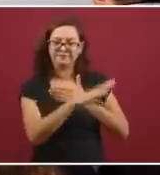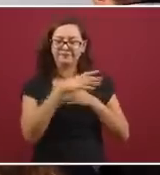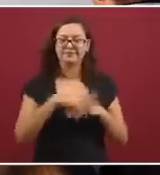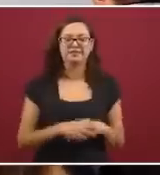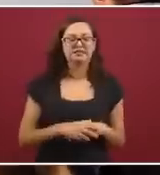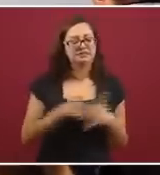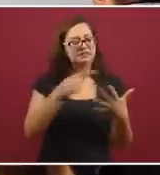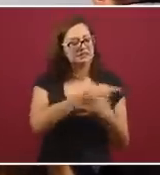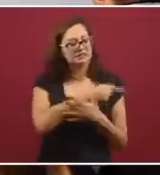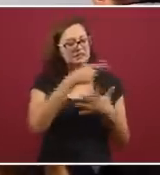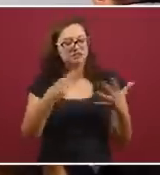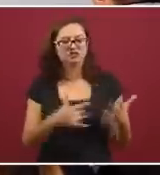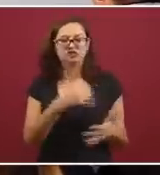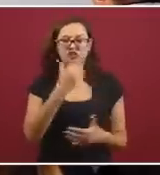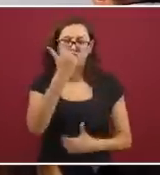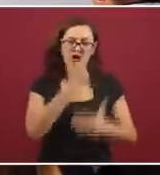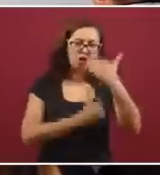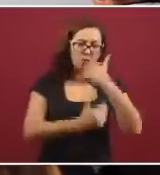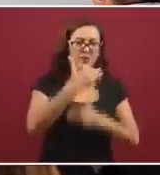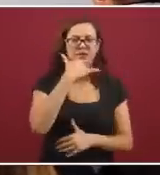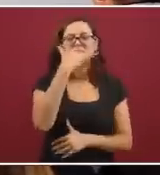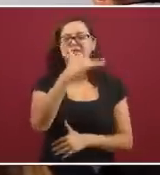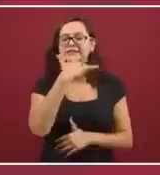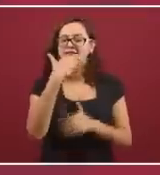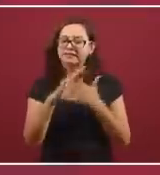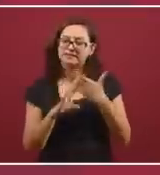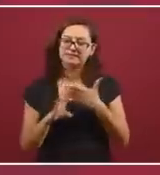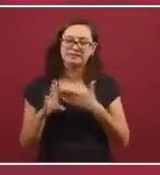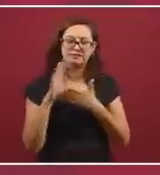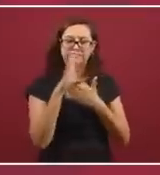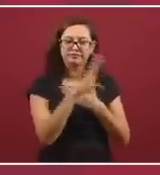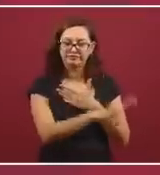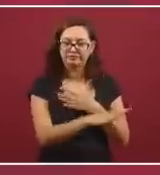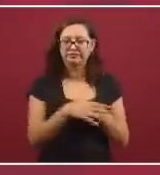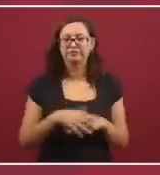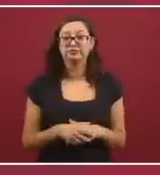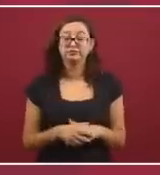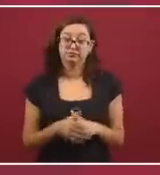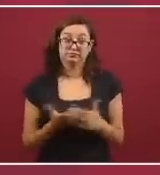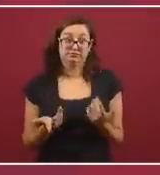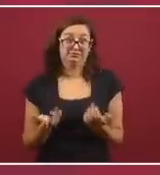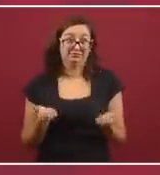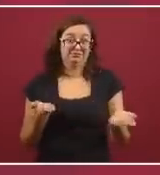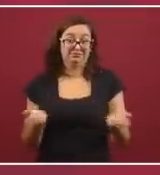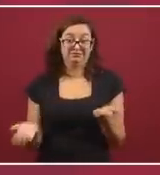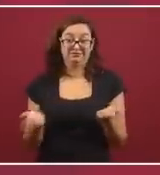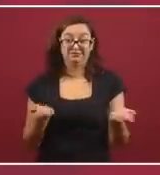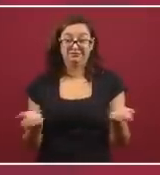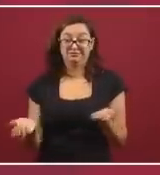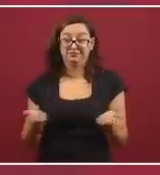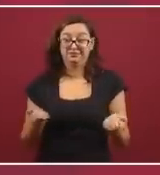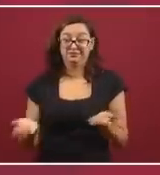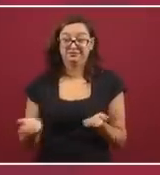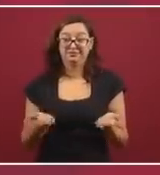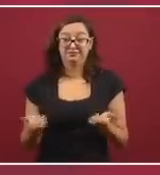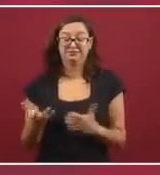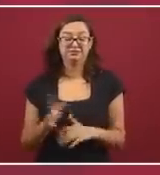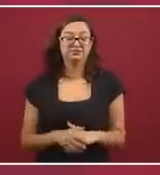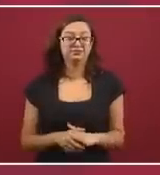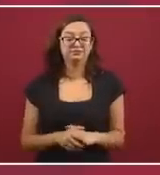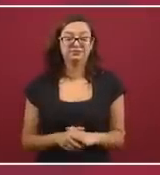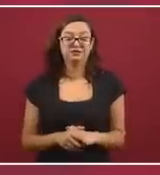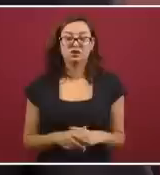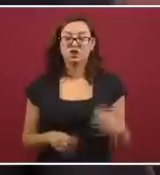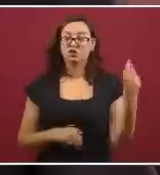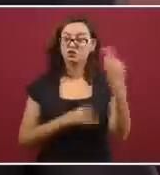la chatarra en general este y el ejercicio y el ejercicio que todo el mundo pues